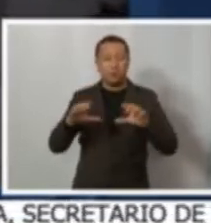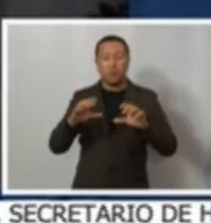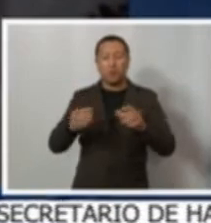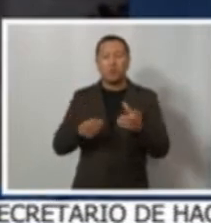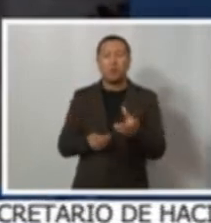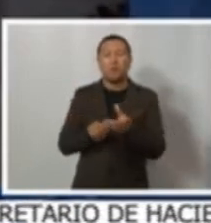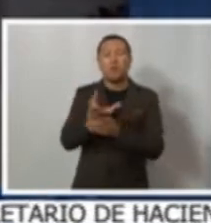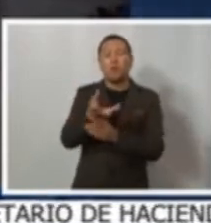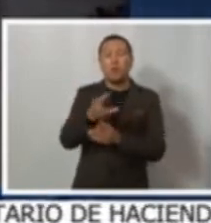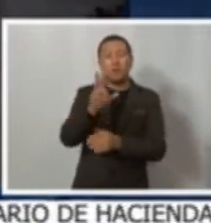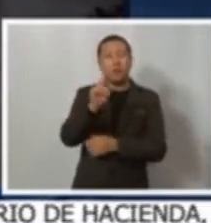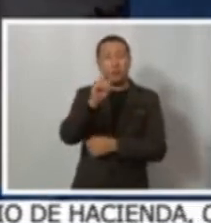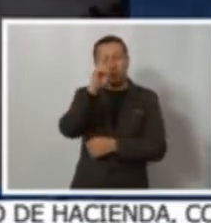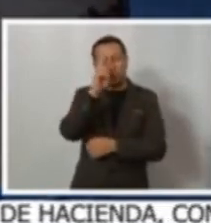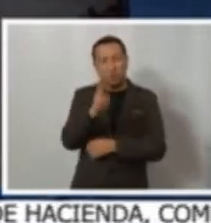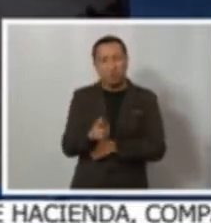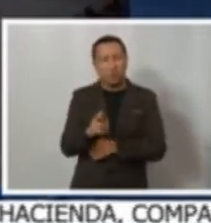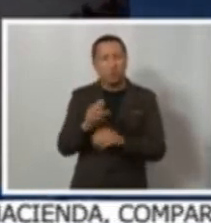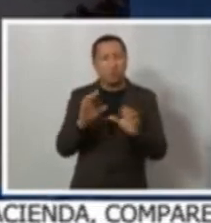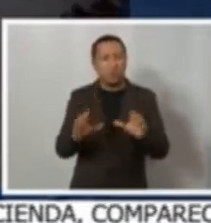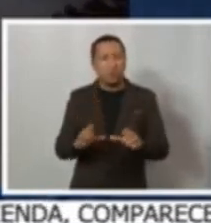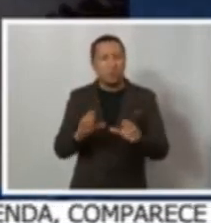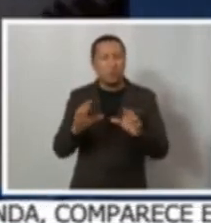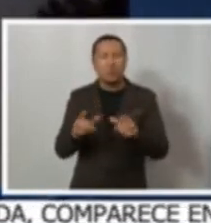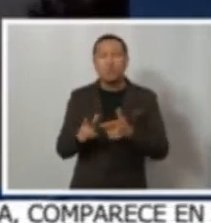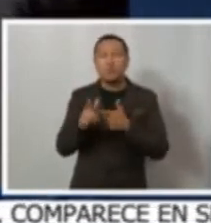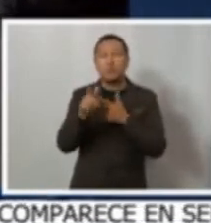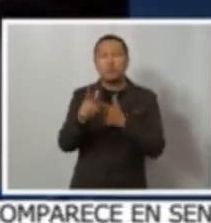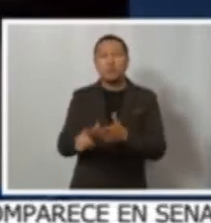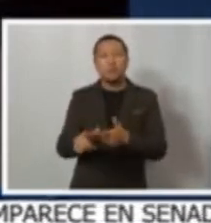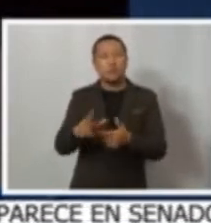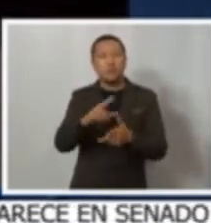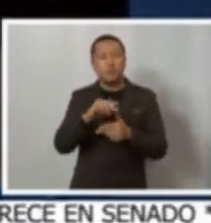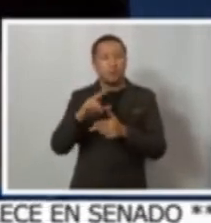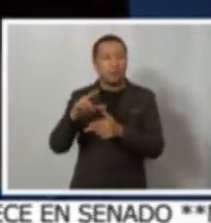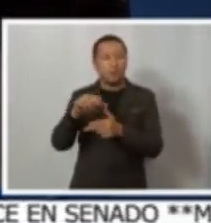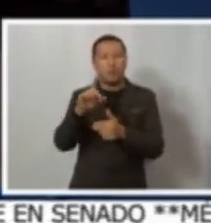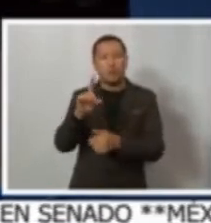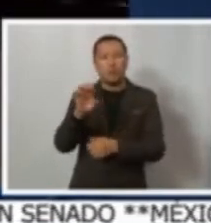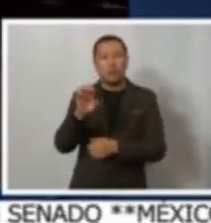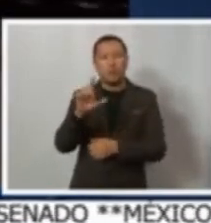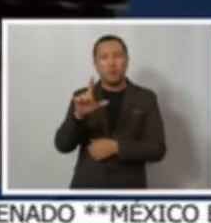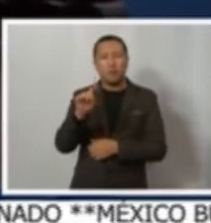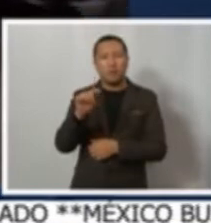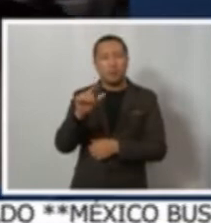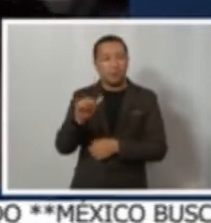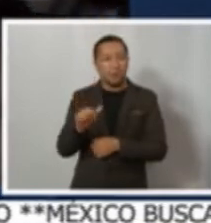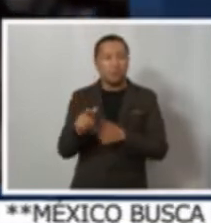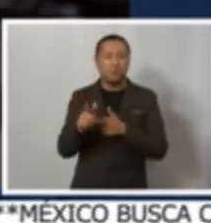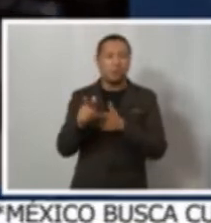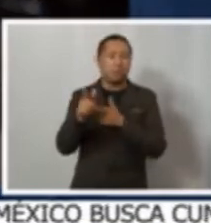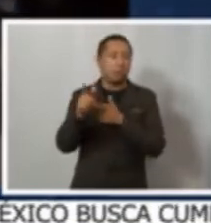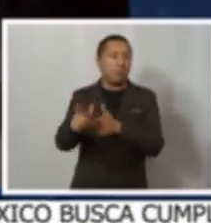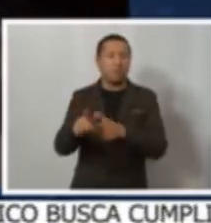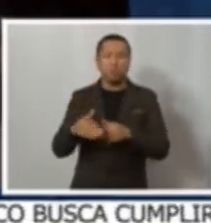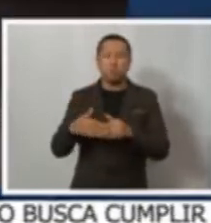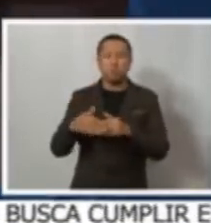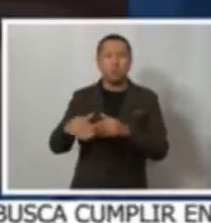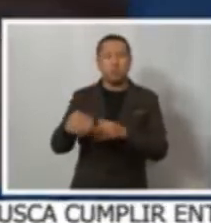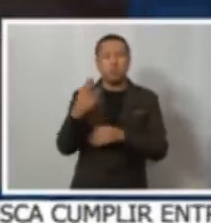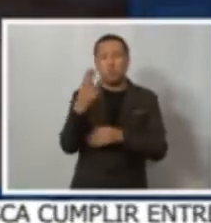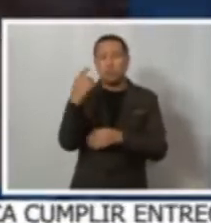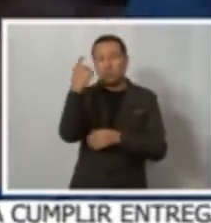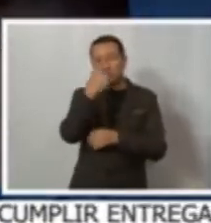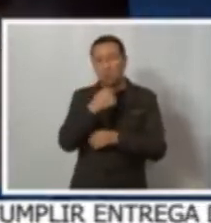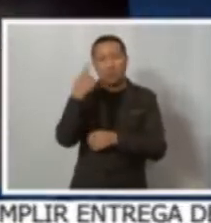no salgan de sus casas. Todavía tenemos la presencia del huracán Delta y todavía continuará alrededor de 3 horas.